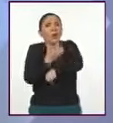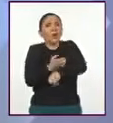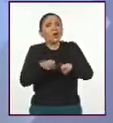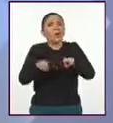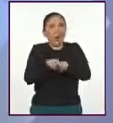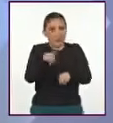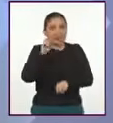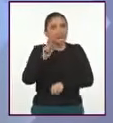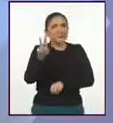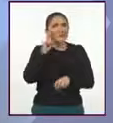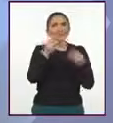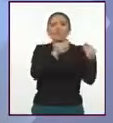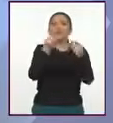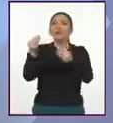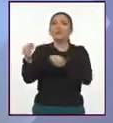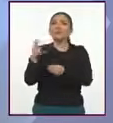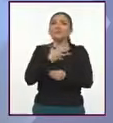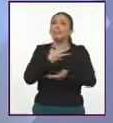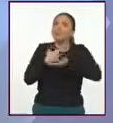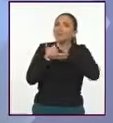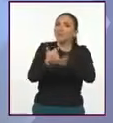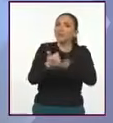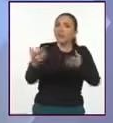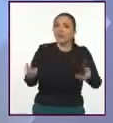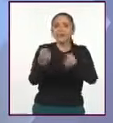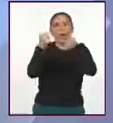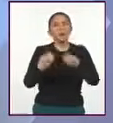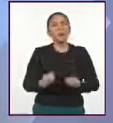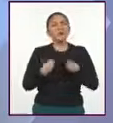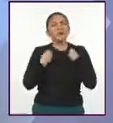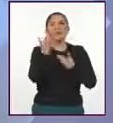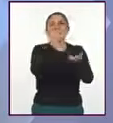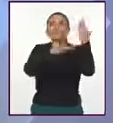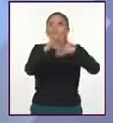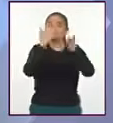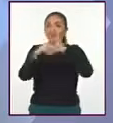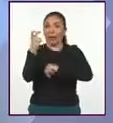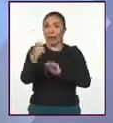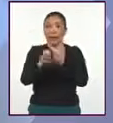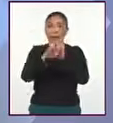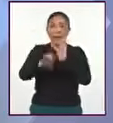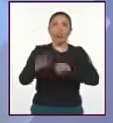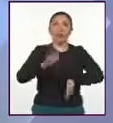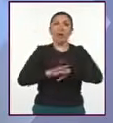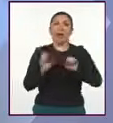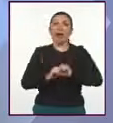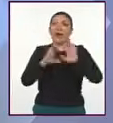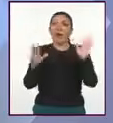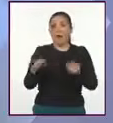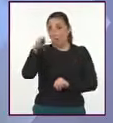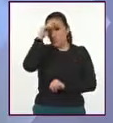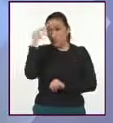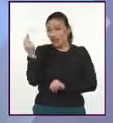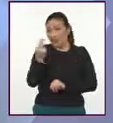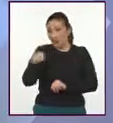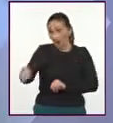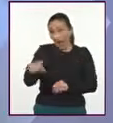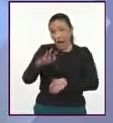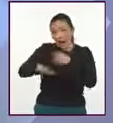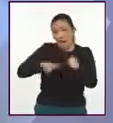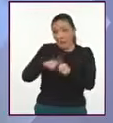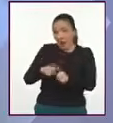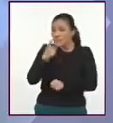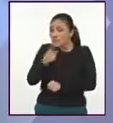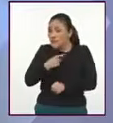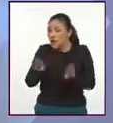hemos visto que han podido ayudar y o salvar vidas, y pues es el ejemplo más claro de que no necesariamente tienen la respuesta, solamente están